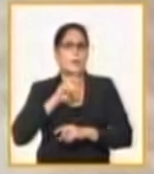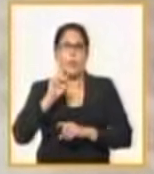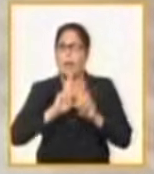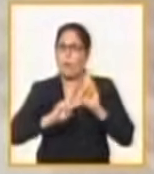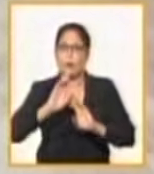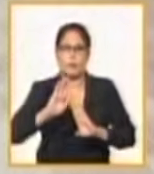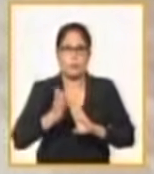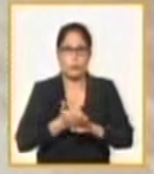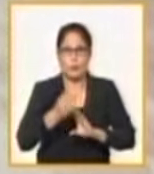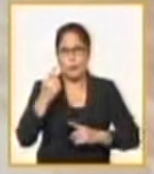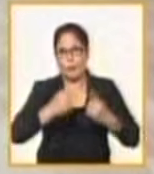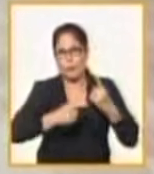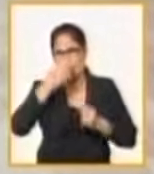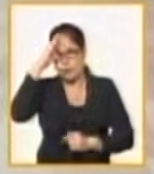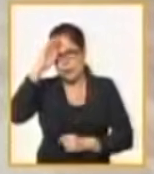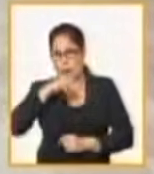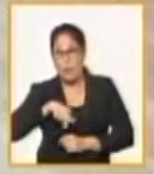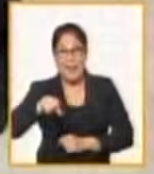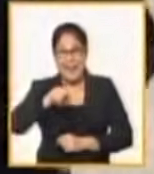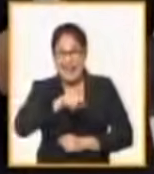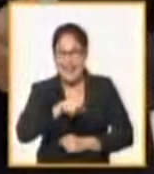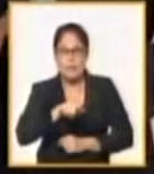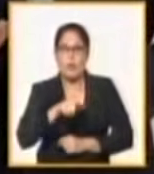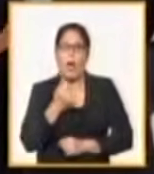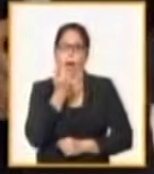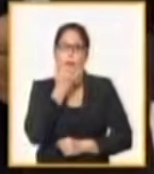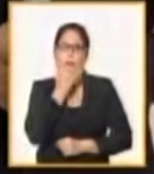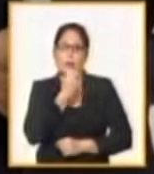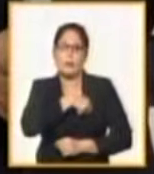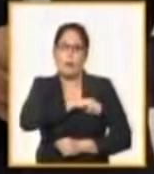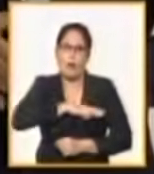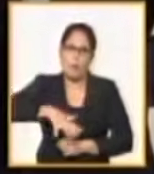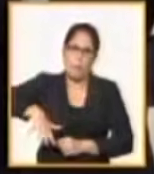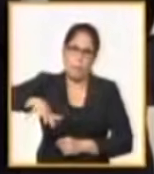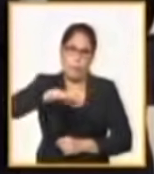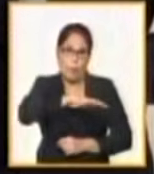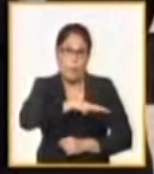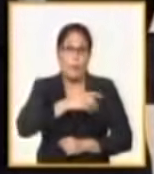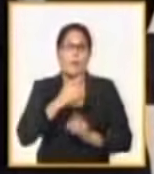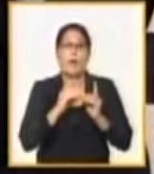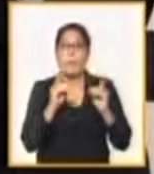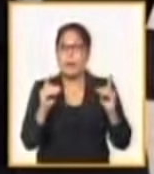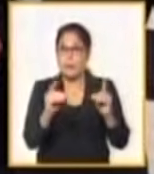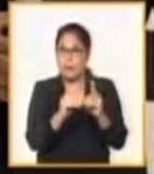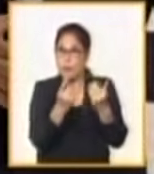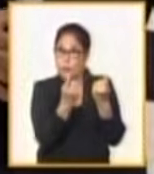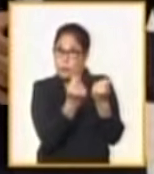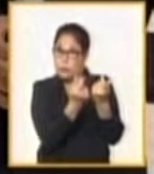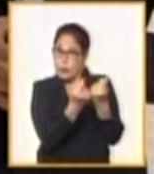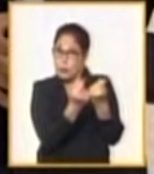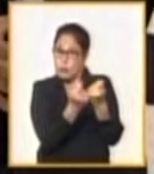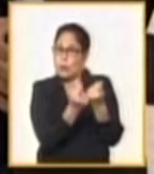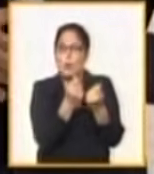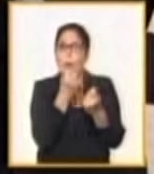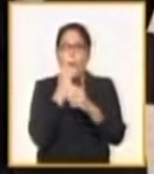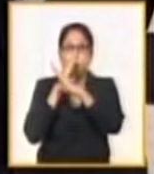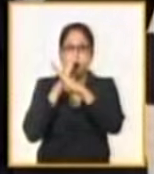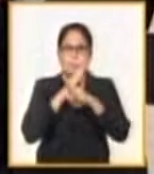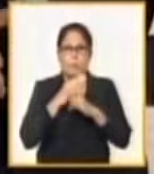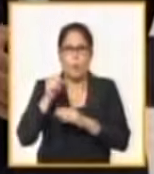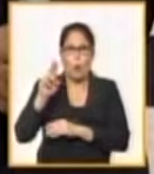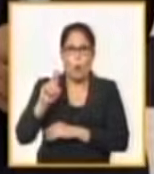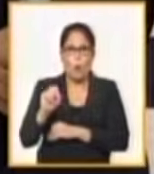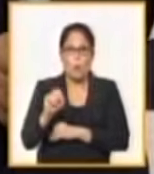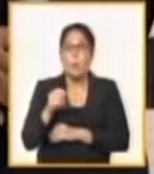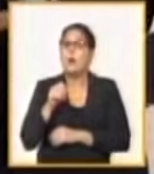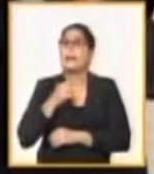hacia la isla como un crimen de lesa humanidad y expuso la confabulación del Departamento del Tesoro para impedir la sesión de la ONU solicitada por